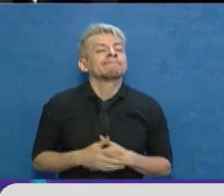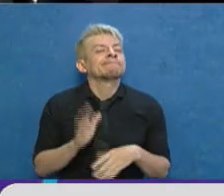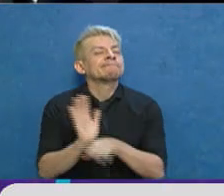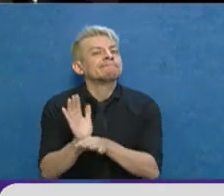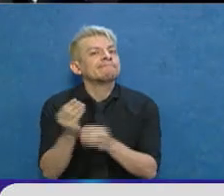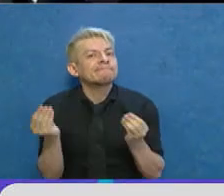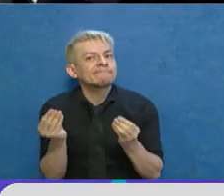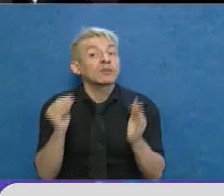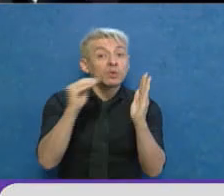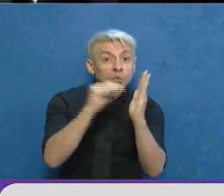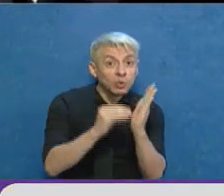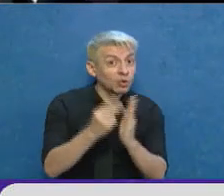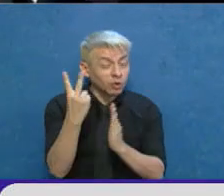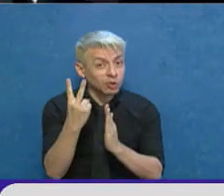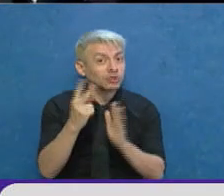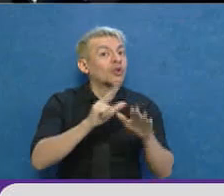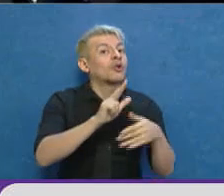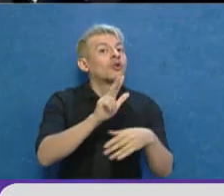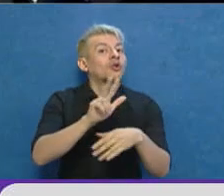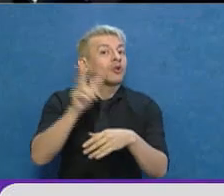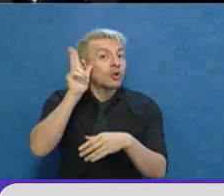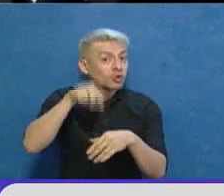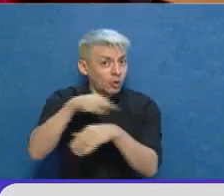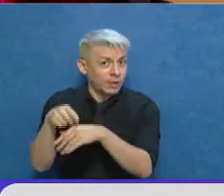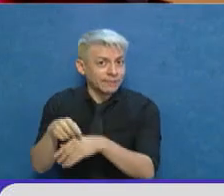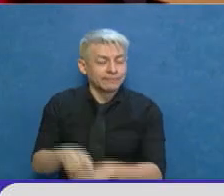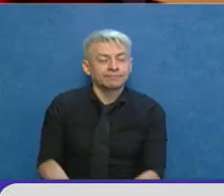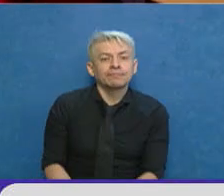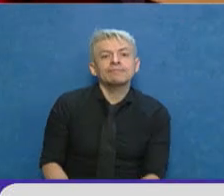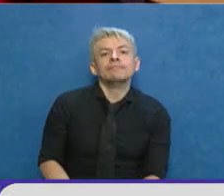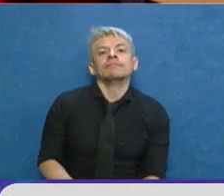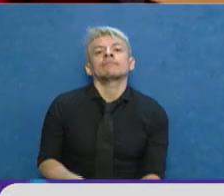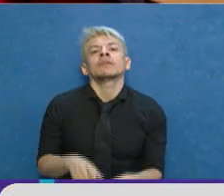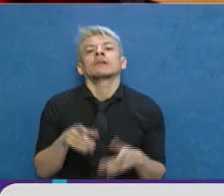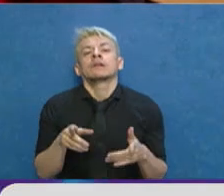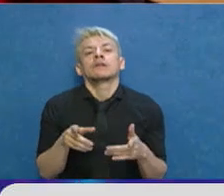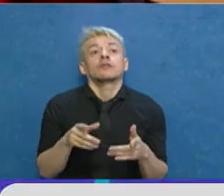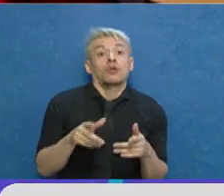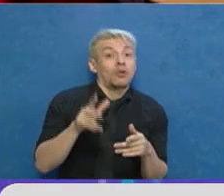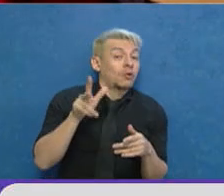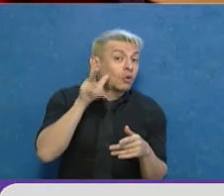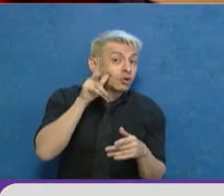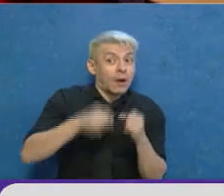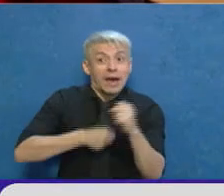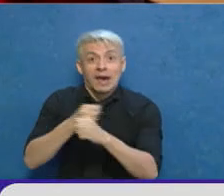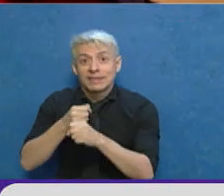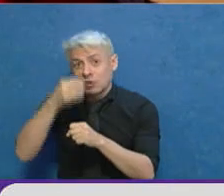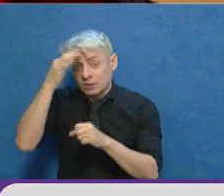trabaja en dos turnos de 8 horas. Se trabaja de 8 a 24 horas, pero el